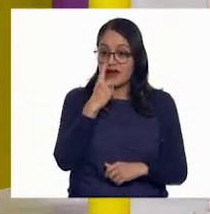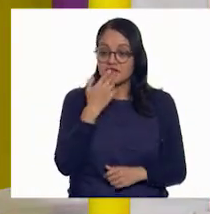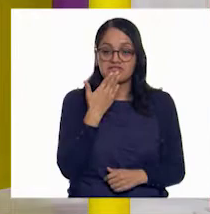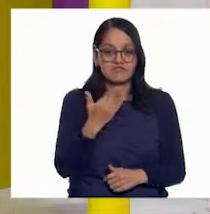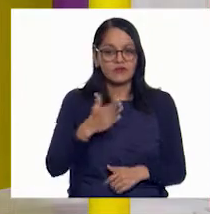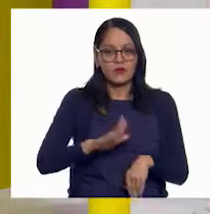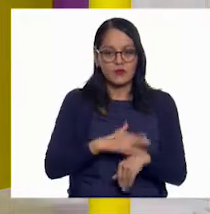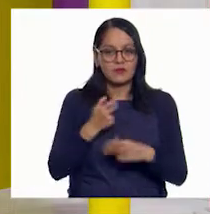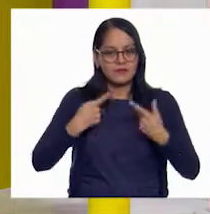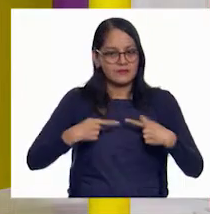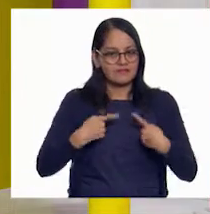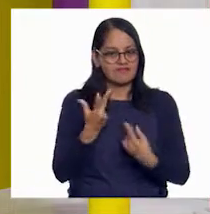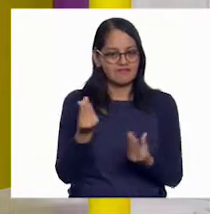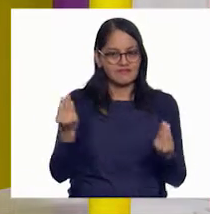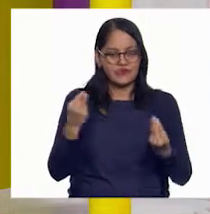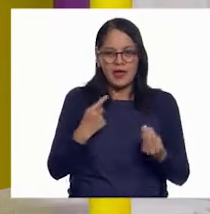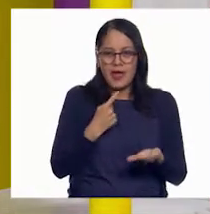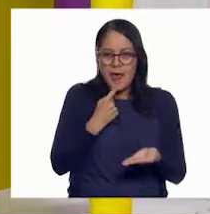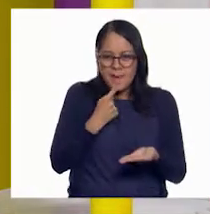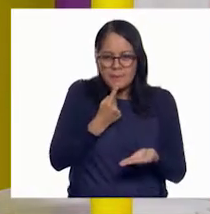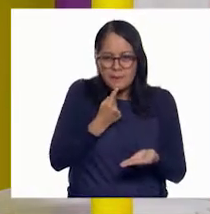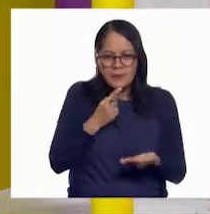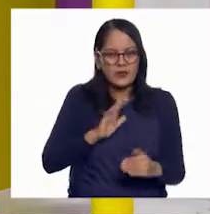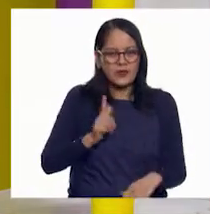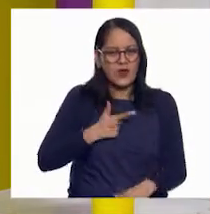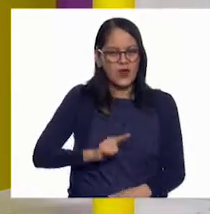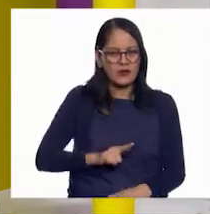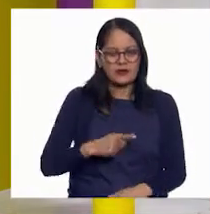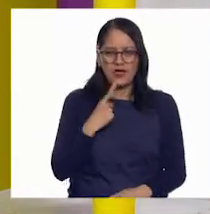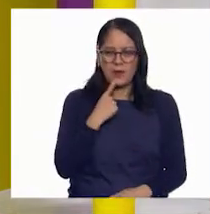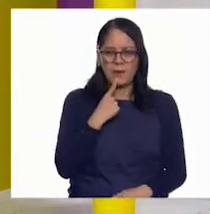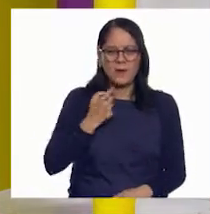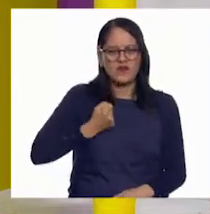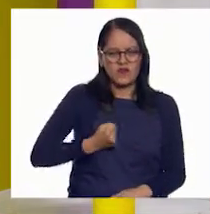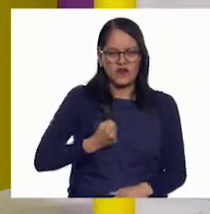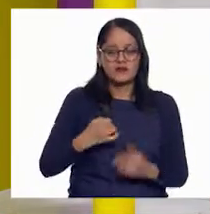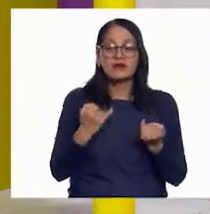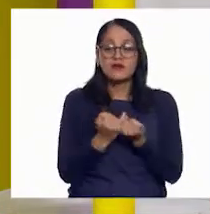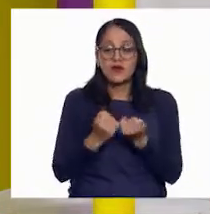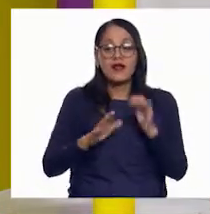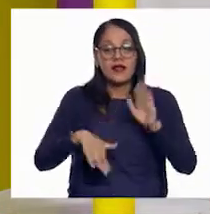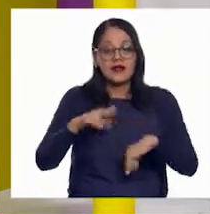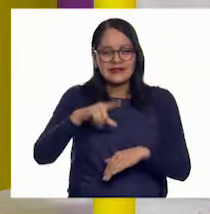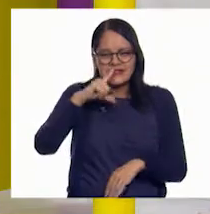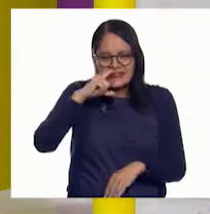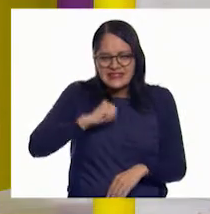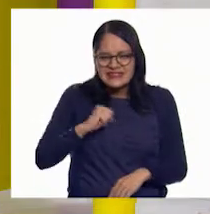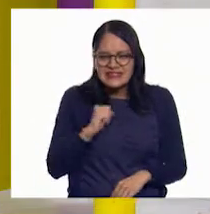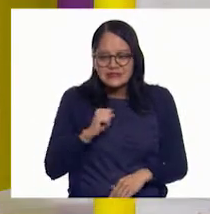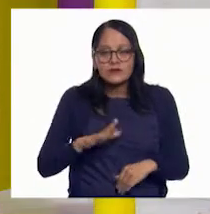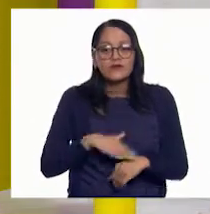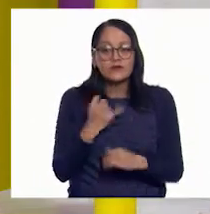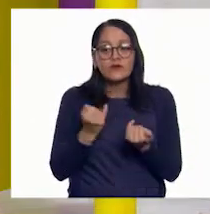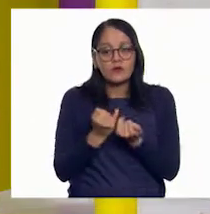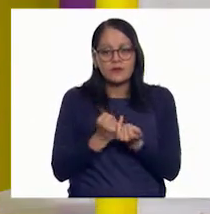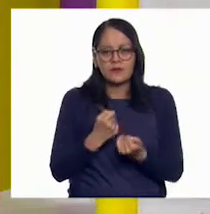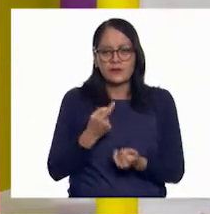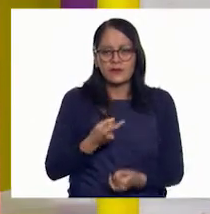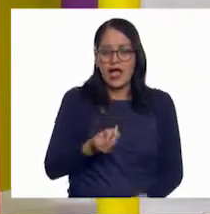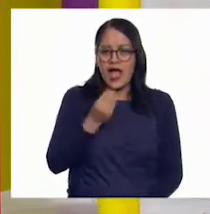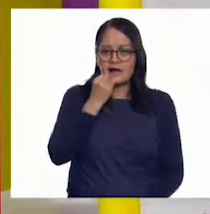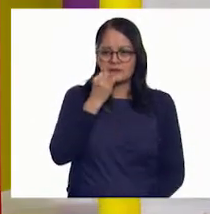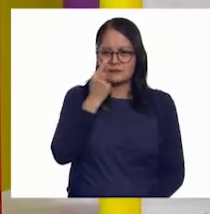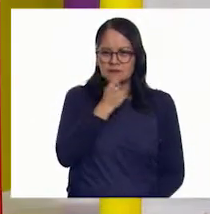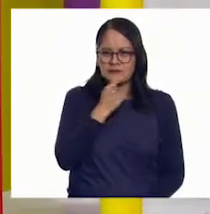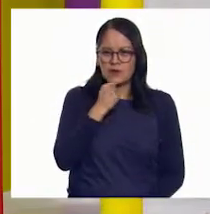muchas personas no les gusta su sabor, así como decías, lo consideran muy fuerte o a lo mejor es un poco apestoso porque, bueno, sí deja un olor muy fuerte en la